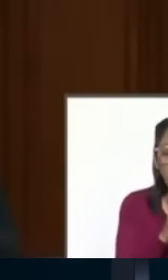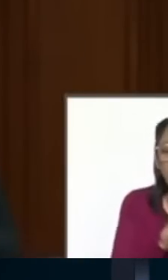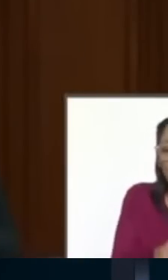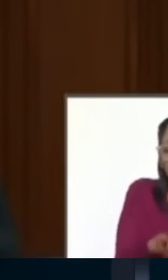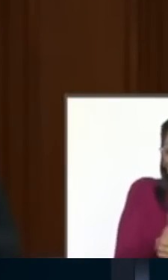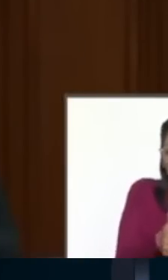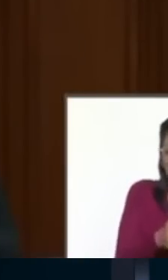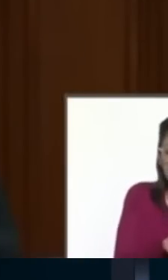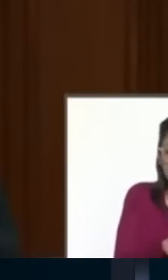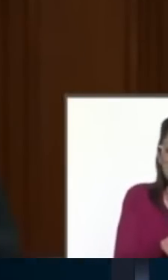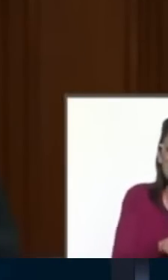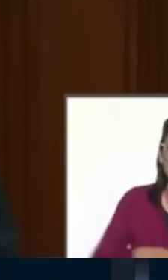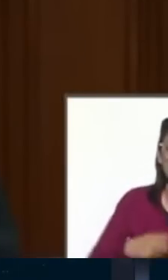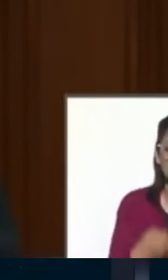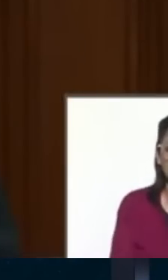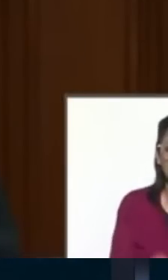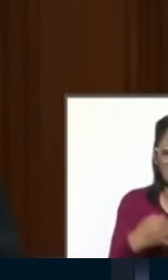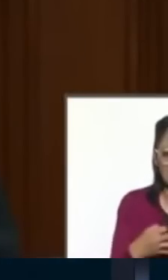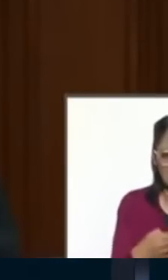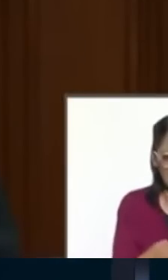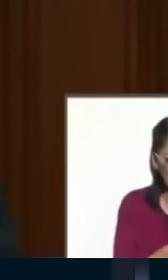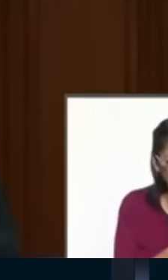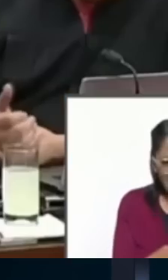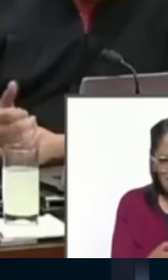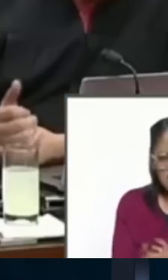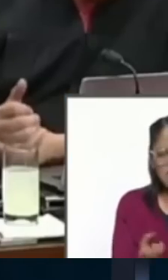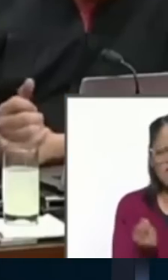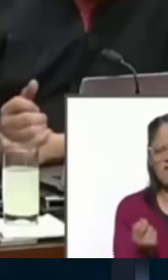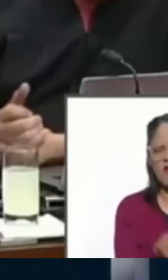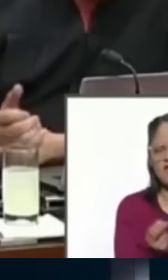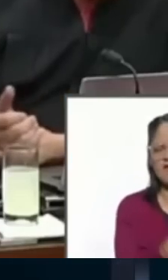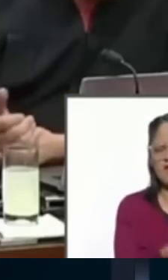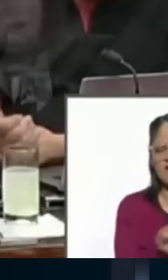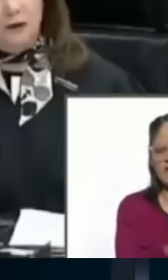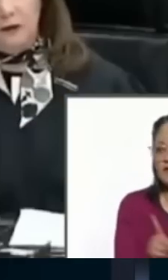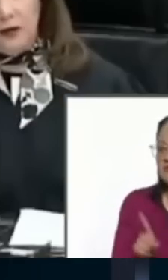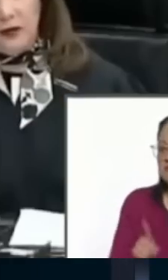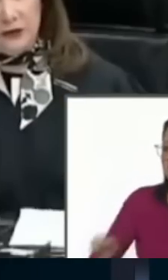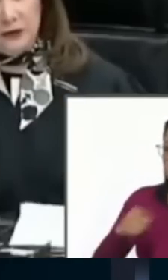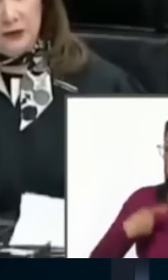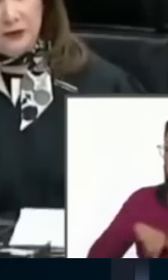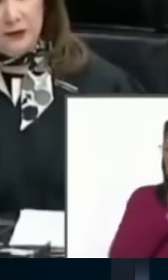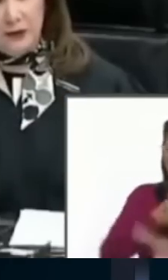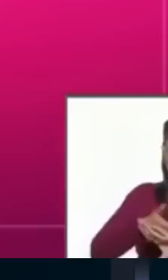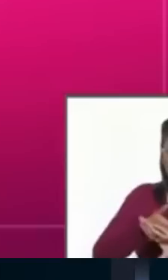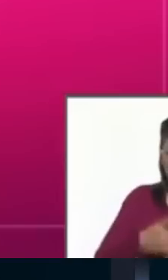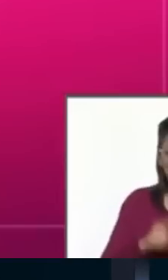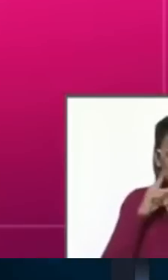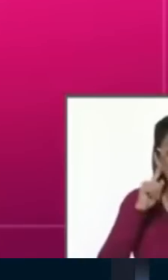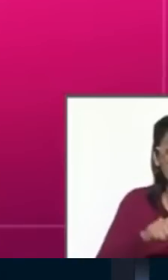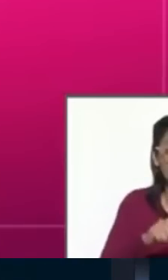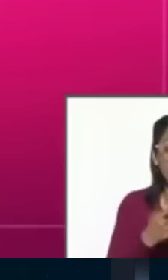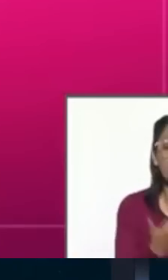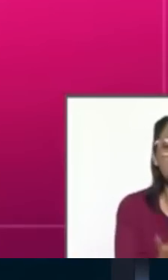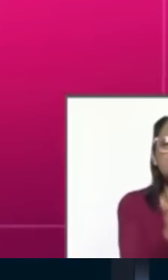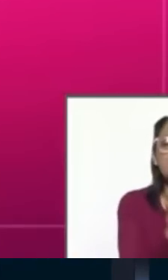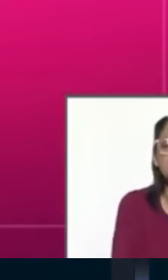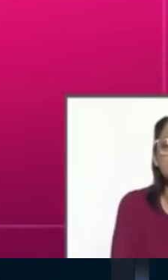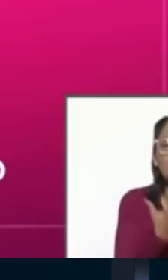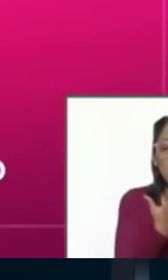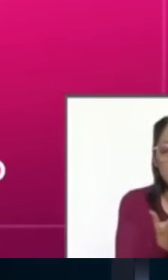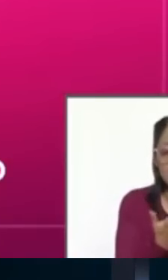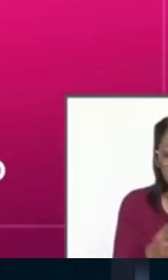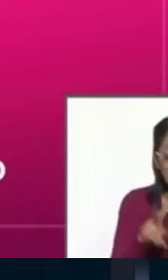y que sin duda son una ofensa para millones de mexicanos. Veamos. 1. Sueldos superiores a lo que